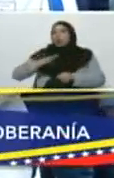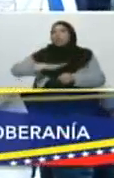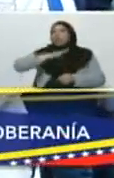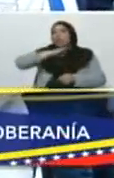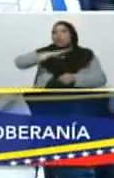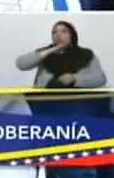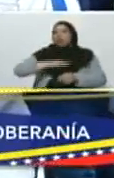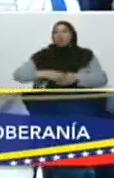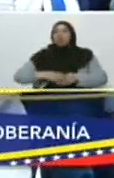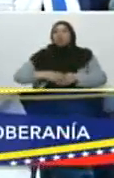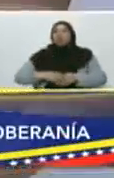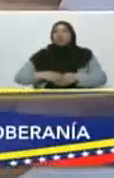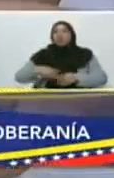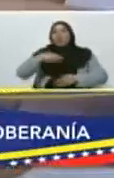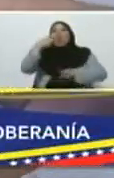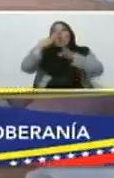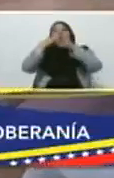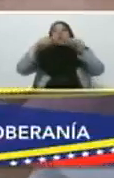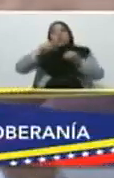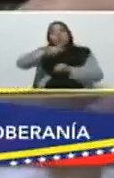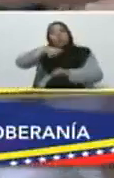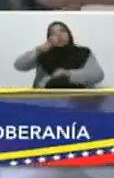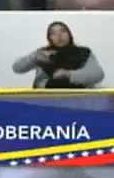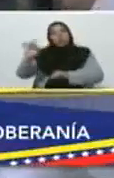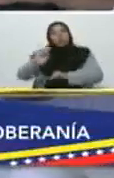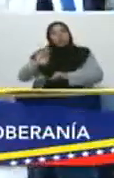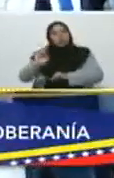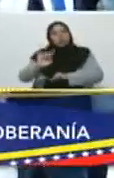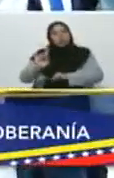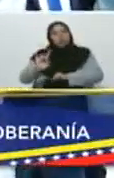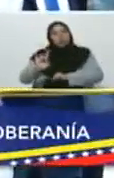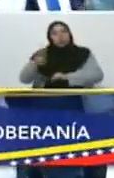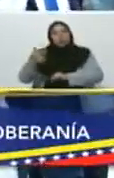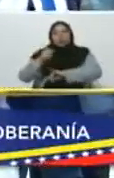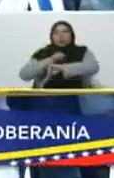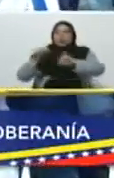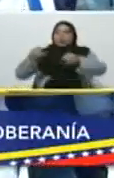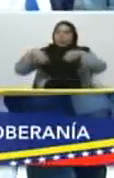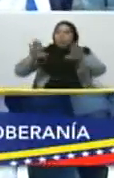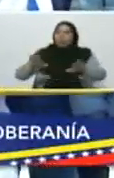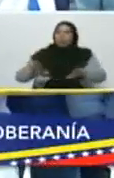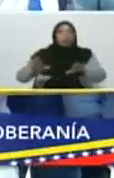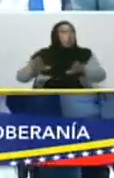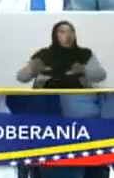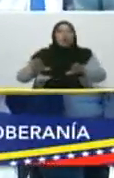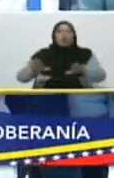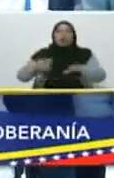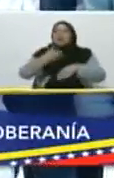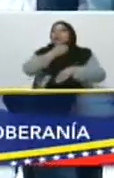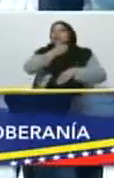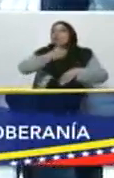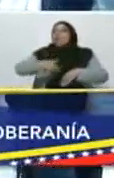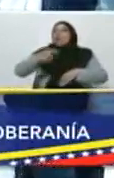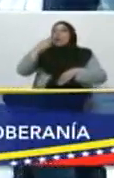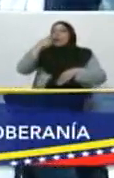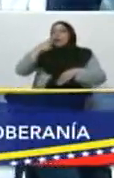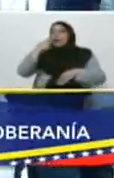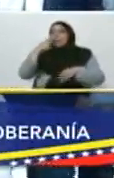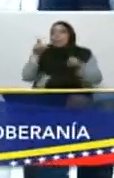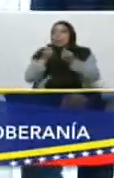se regenera toda la raíz. Y no se rechaza. Y uno no pierde el diente, ni la muela. Sí. Ah,